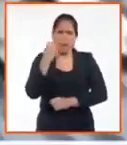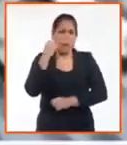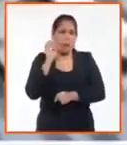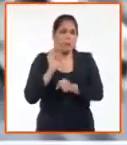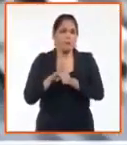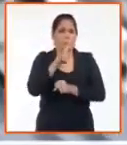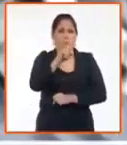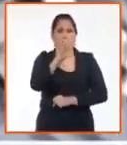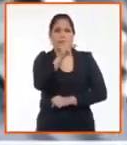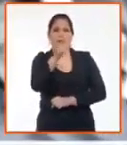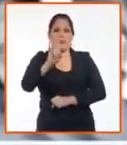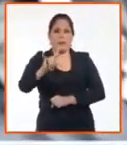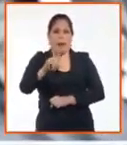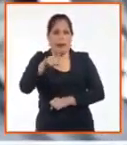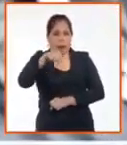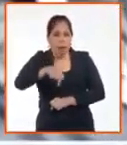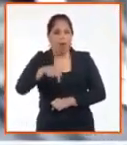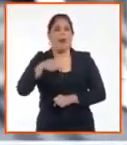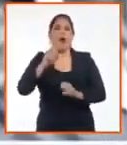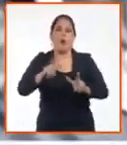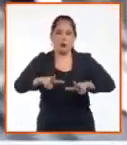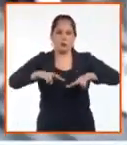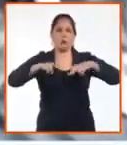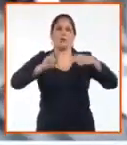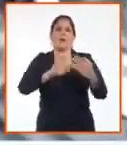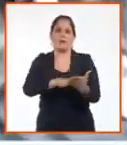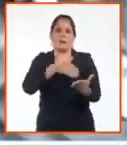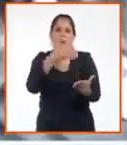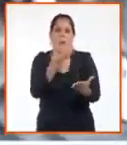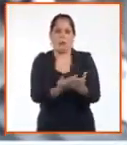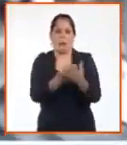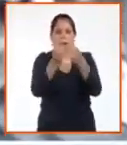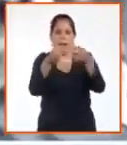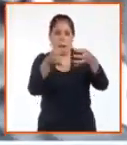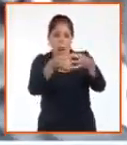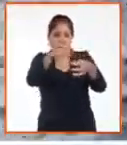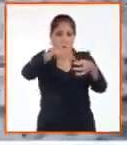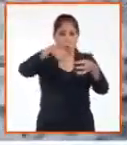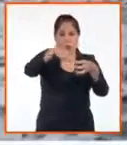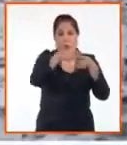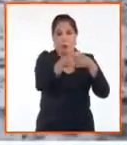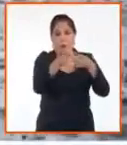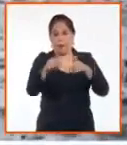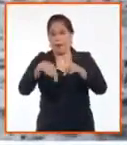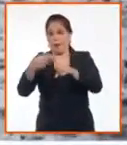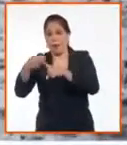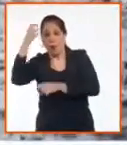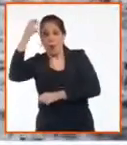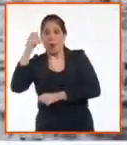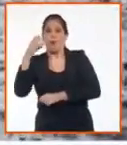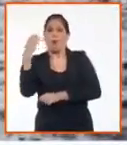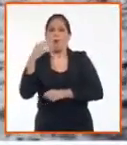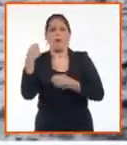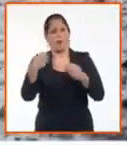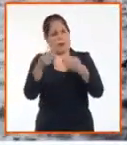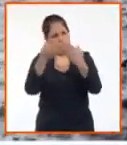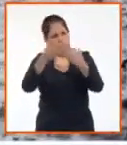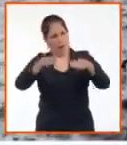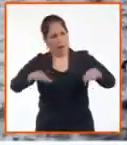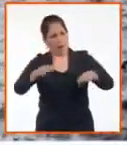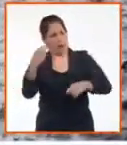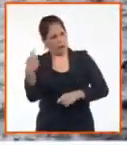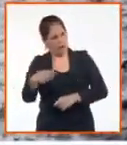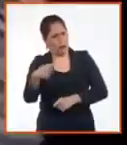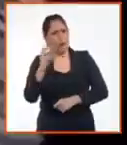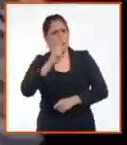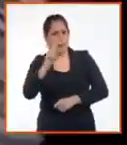y se espera ahora ya se cuenta con el apoyo y con la venia precisamente de la guerrilla de la ln para que venezuela sea parte de esta